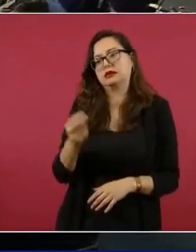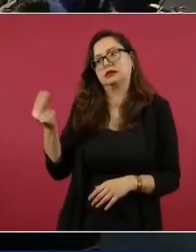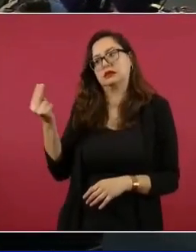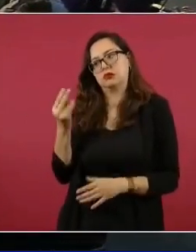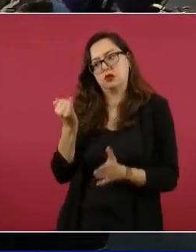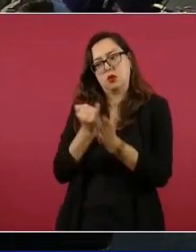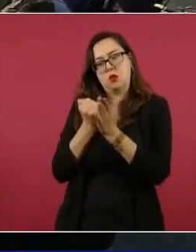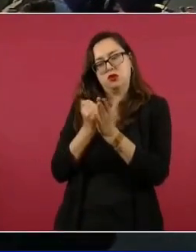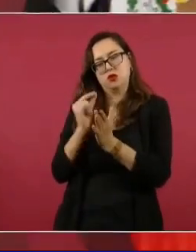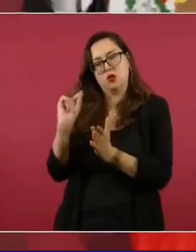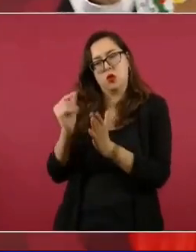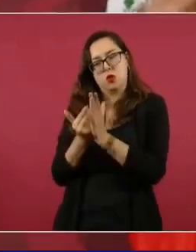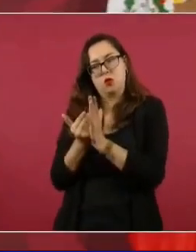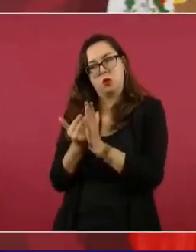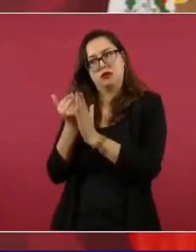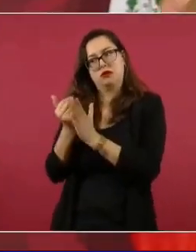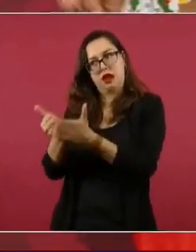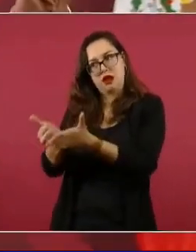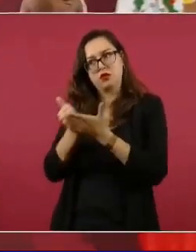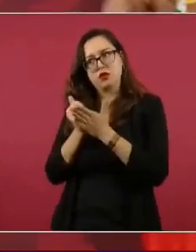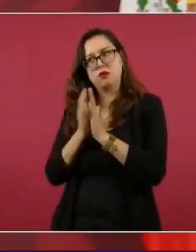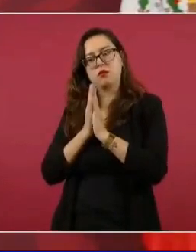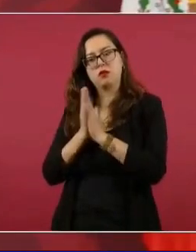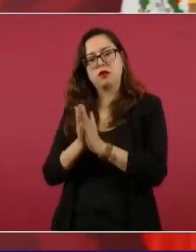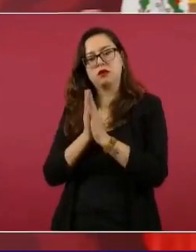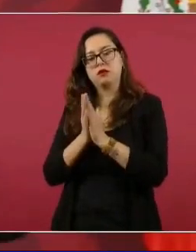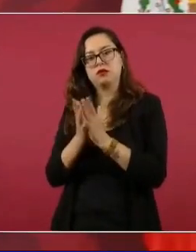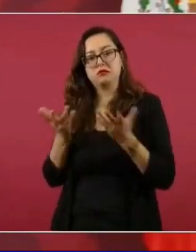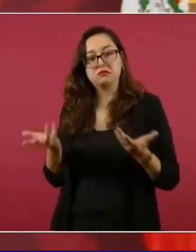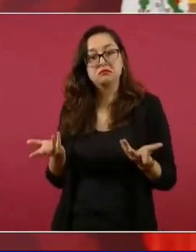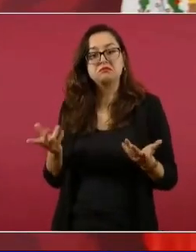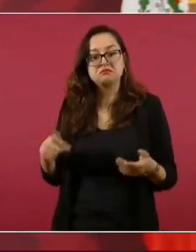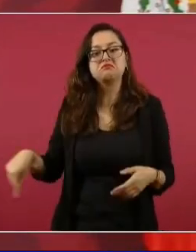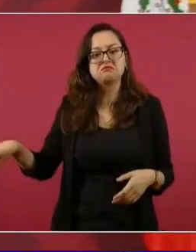y necesitamos que nos ayuden un poco más,